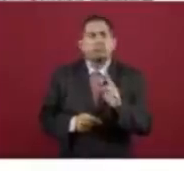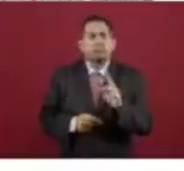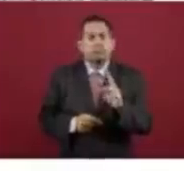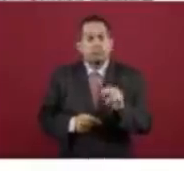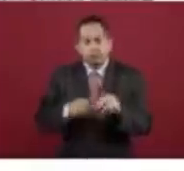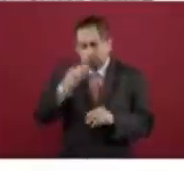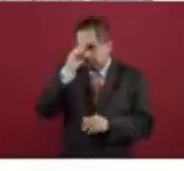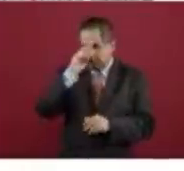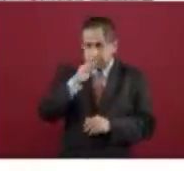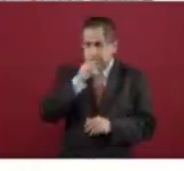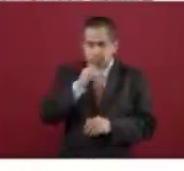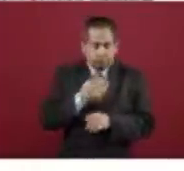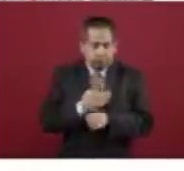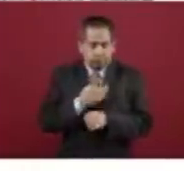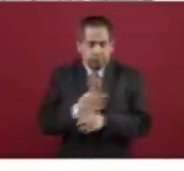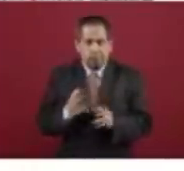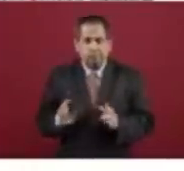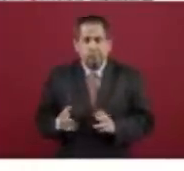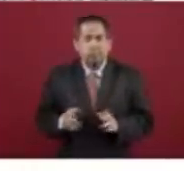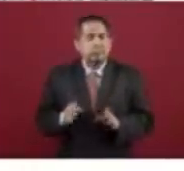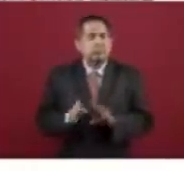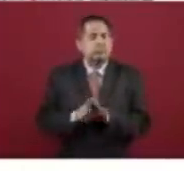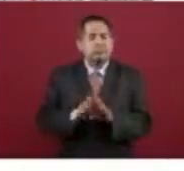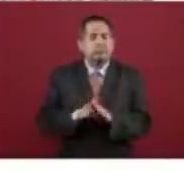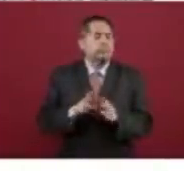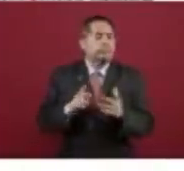ni podríamos ahora ver cuál sería